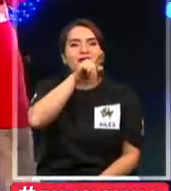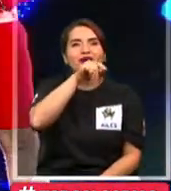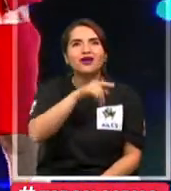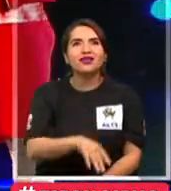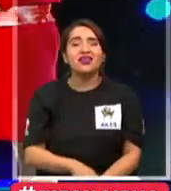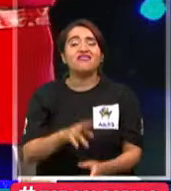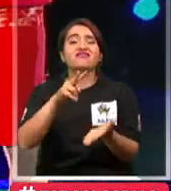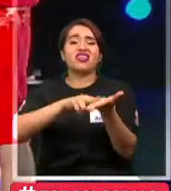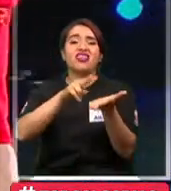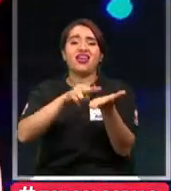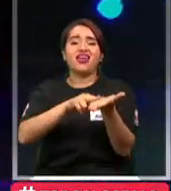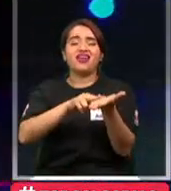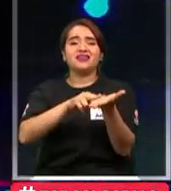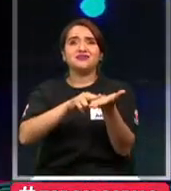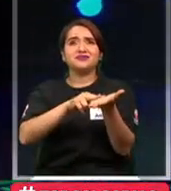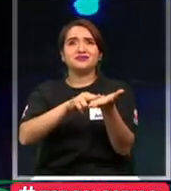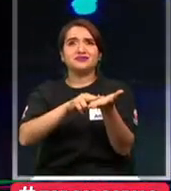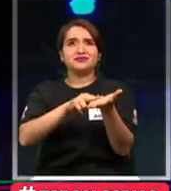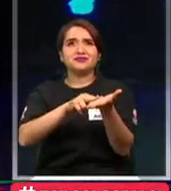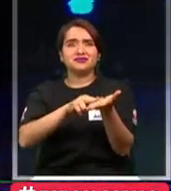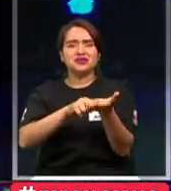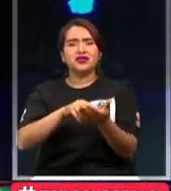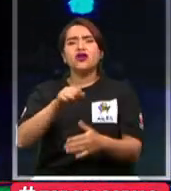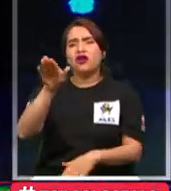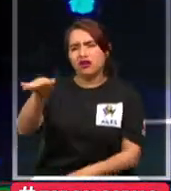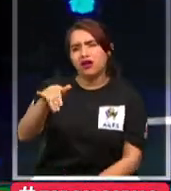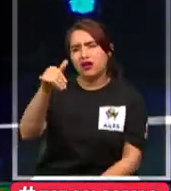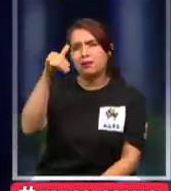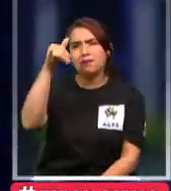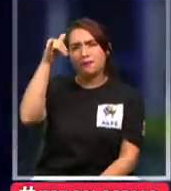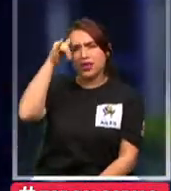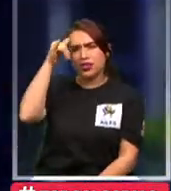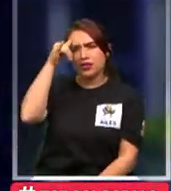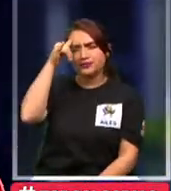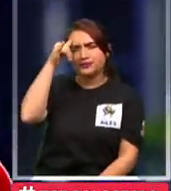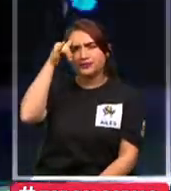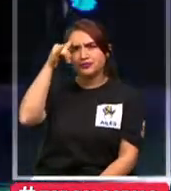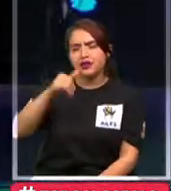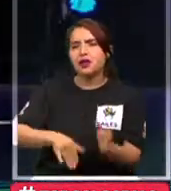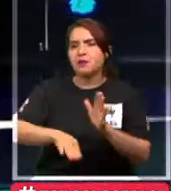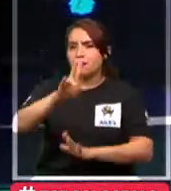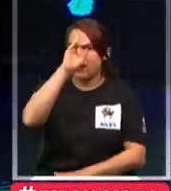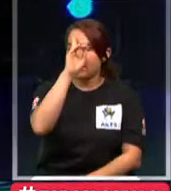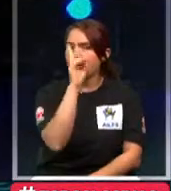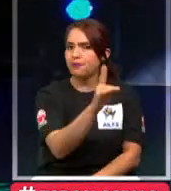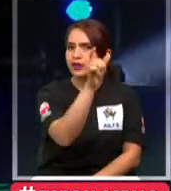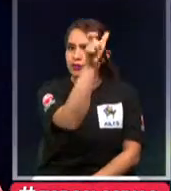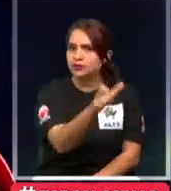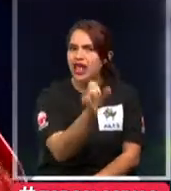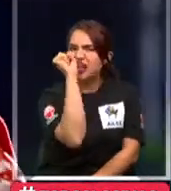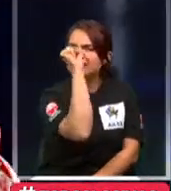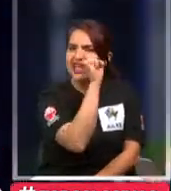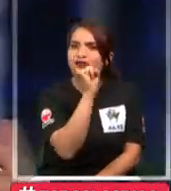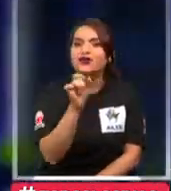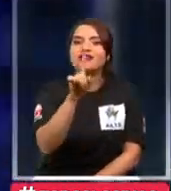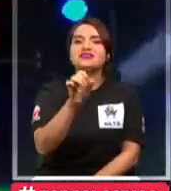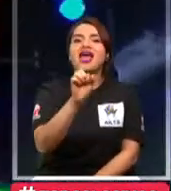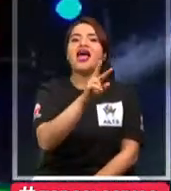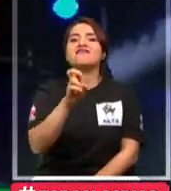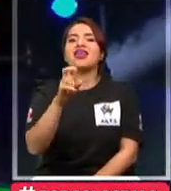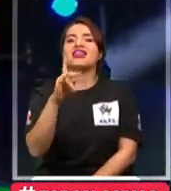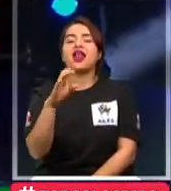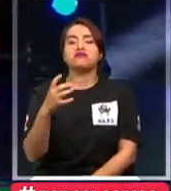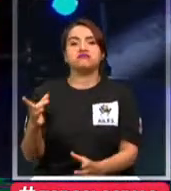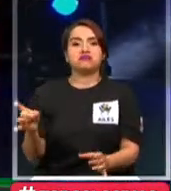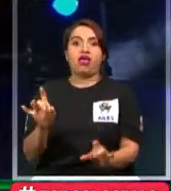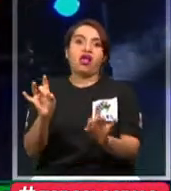Ah, no, verdad. Oiga, yo soy, oiga, perdone, más respeto, es Chanchito Saavedra. Así me dice. ¿Está bien?